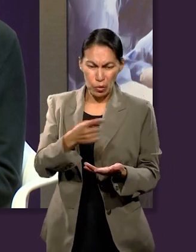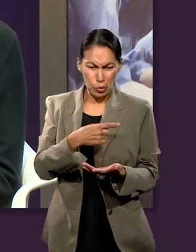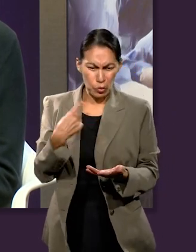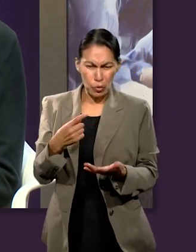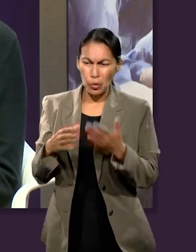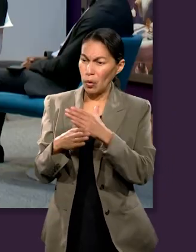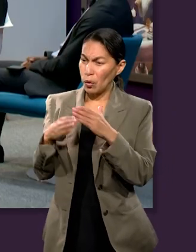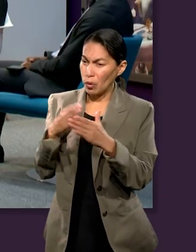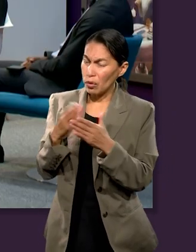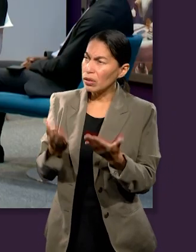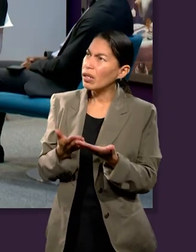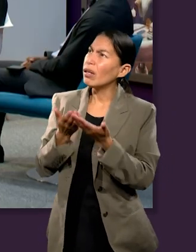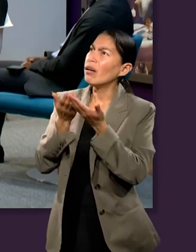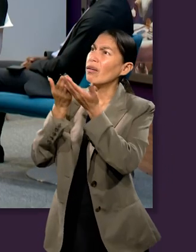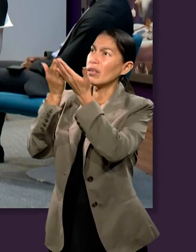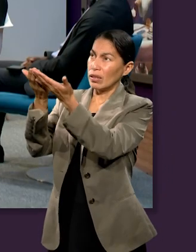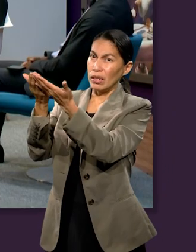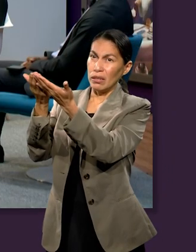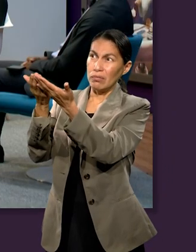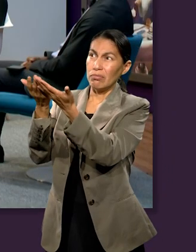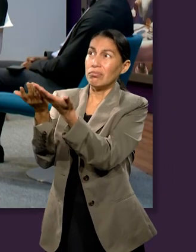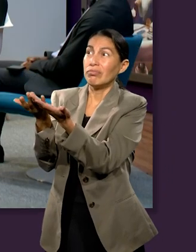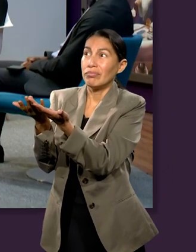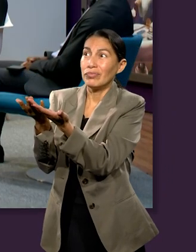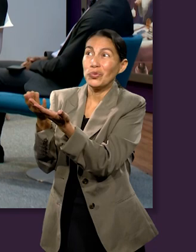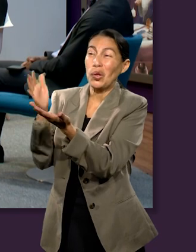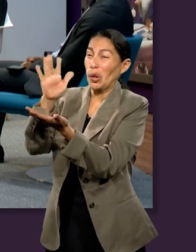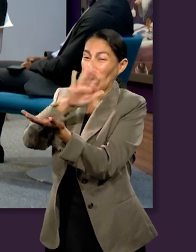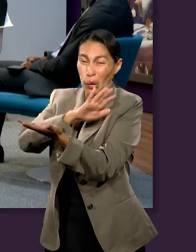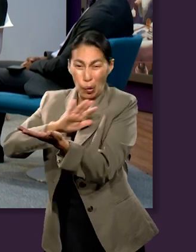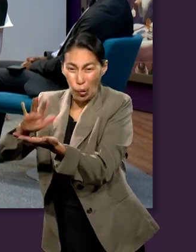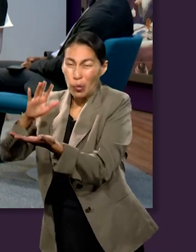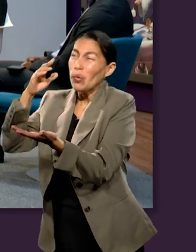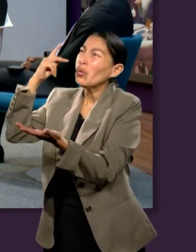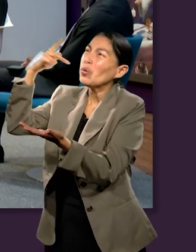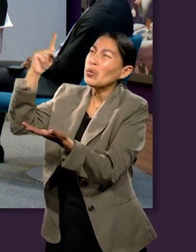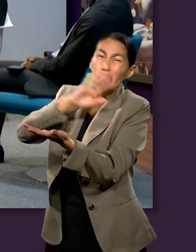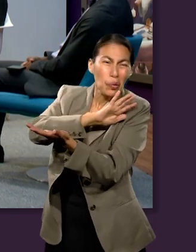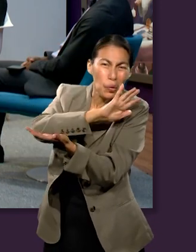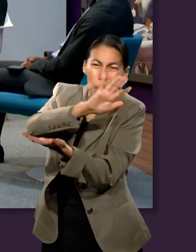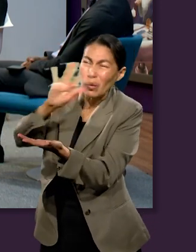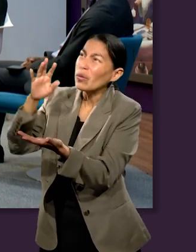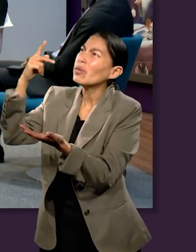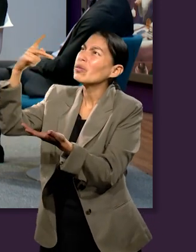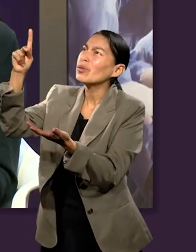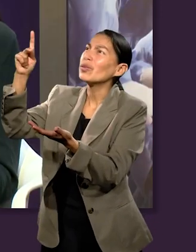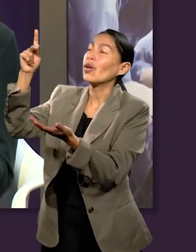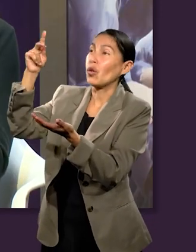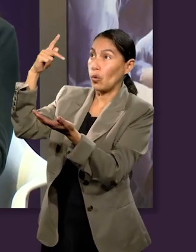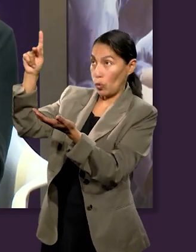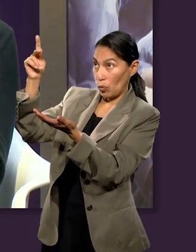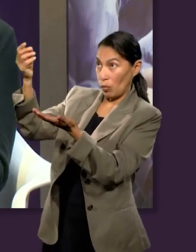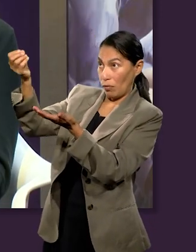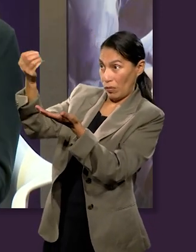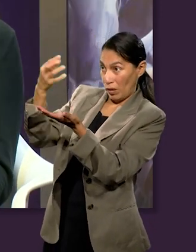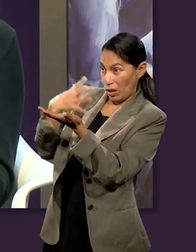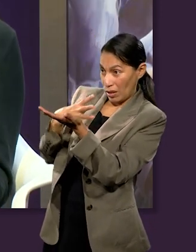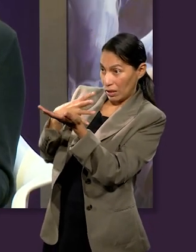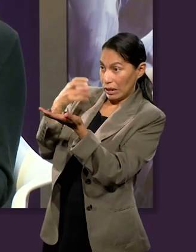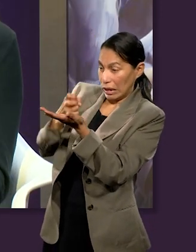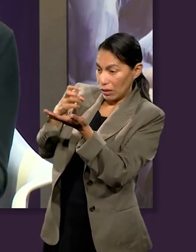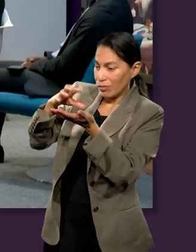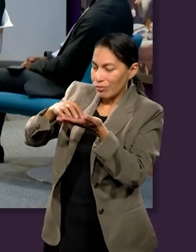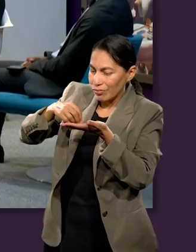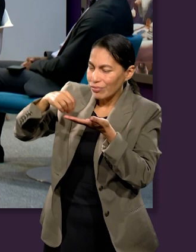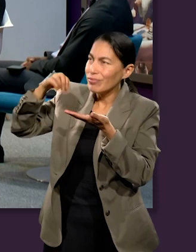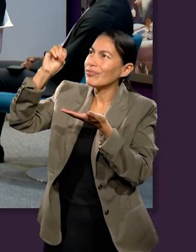cosas semejantes dice Pues todo es tuyo y de lo recibido de tu hermano Te damos que nosotros podamos también devolverle a